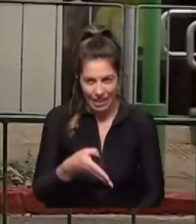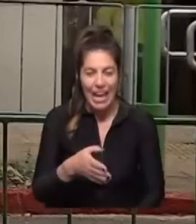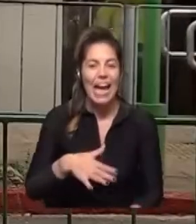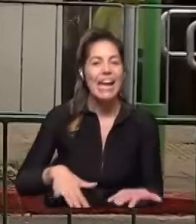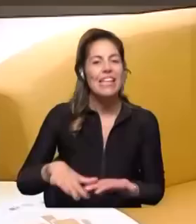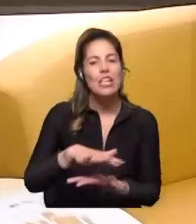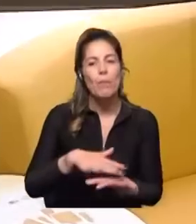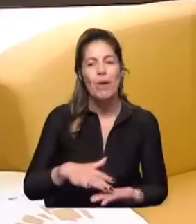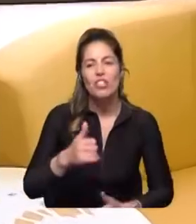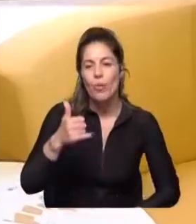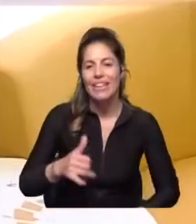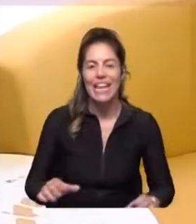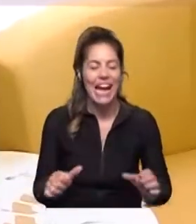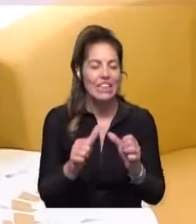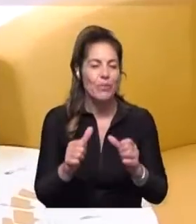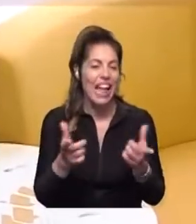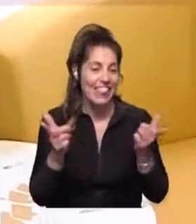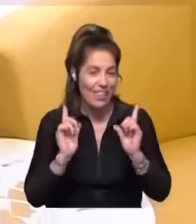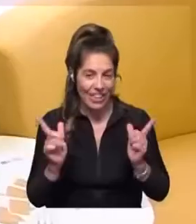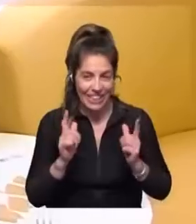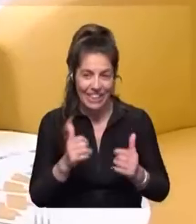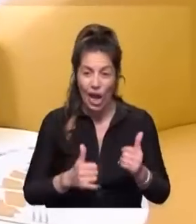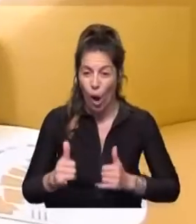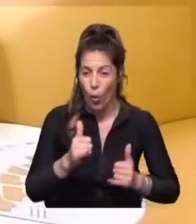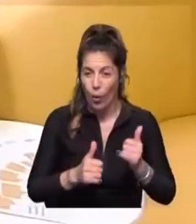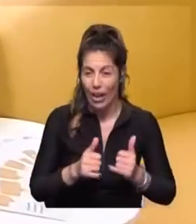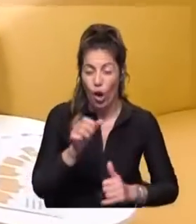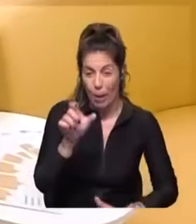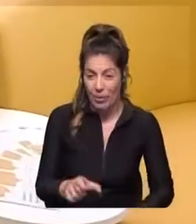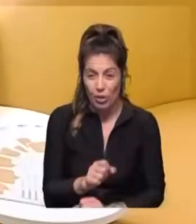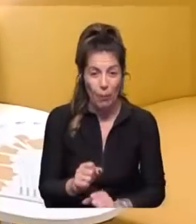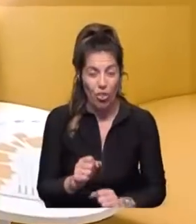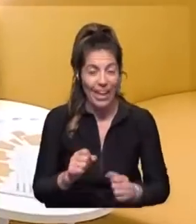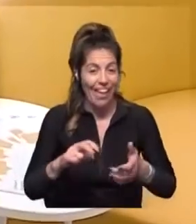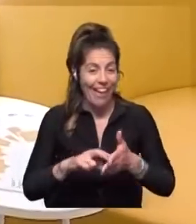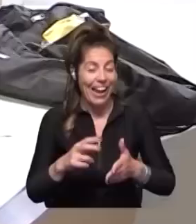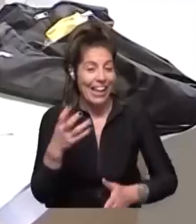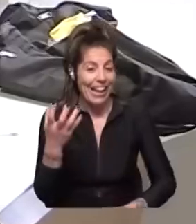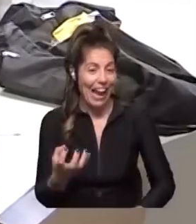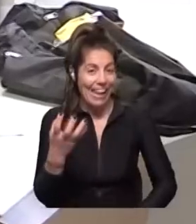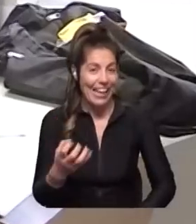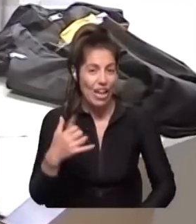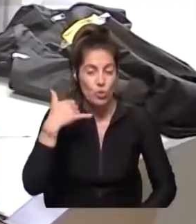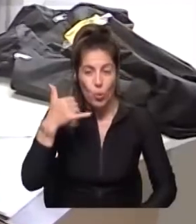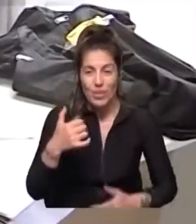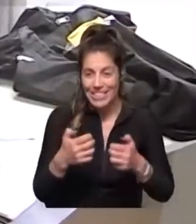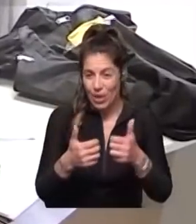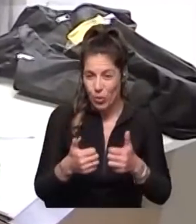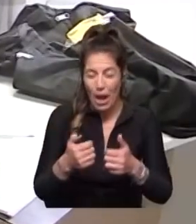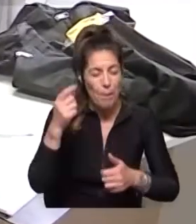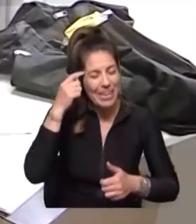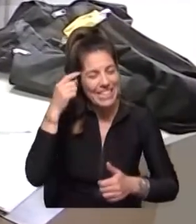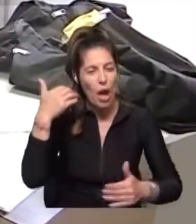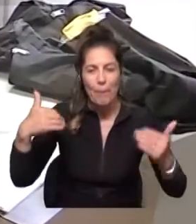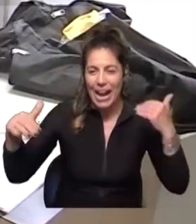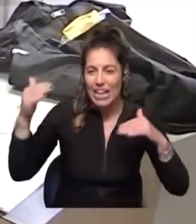espacio va a tener actividades lúdicas juegos las personas para cargar su celular cosas que están pensadas para las adolescencias y que de alguna